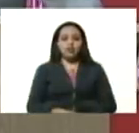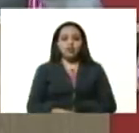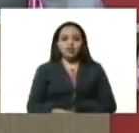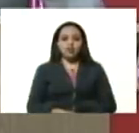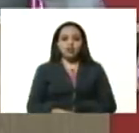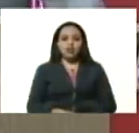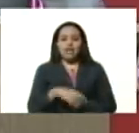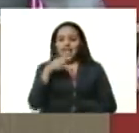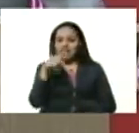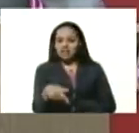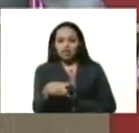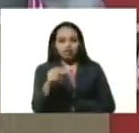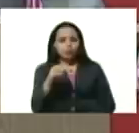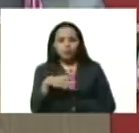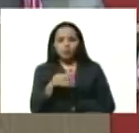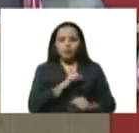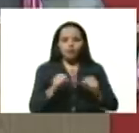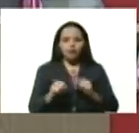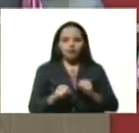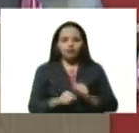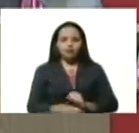no se mueven. Ustedes de la opción violenta